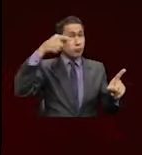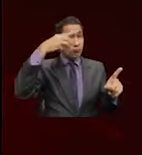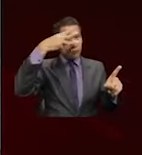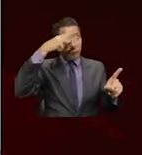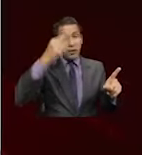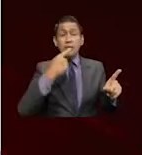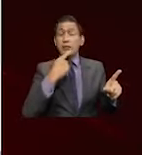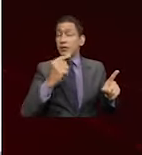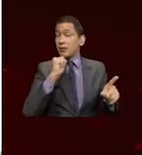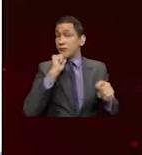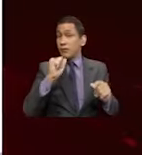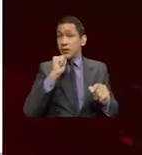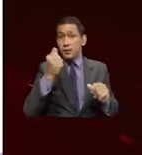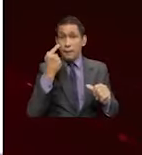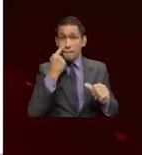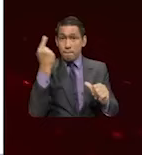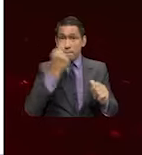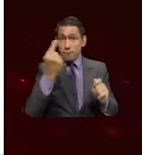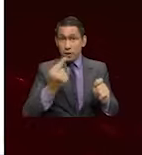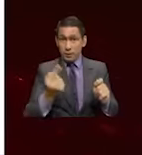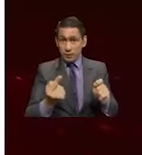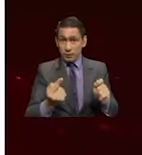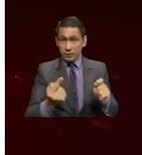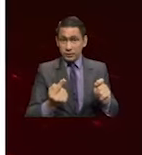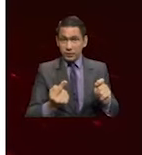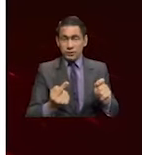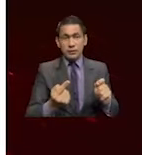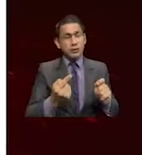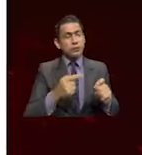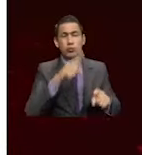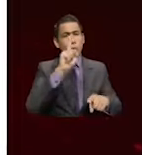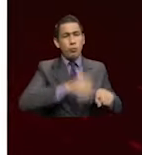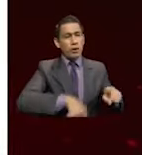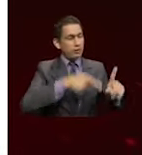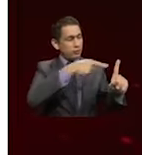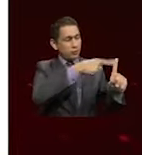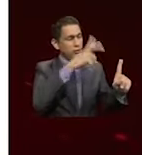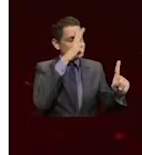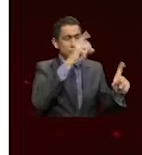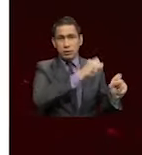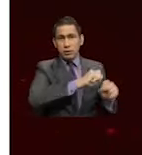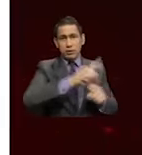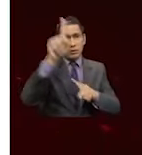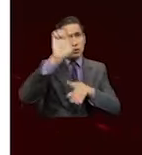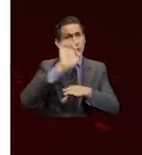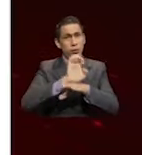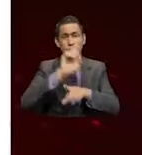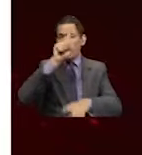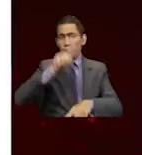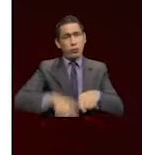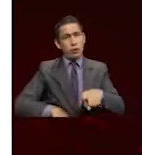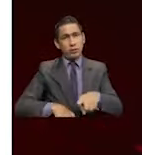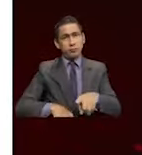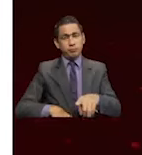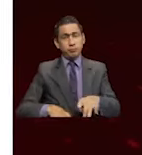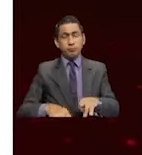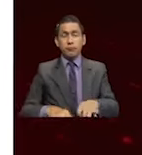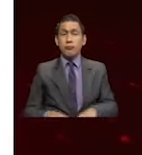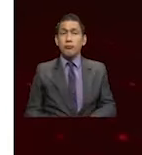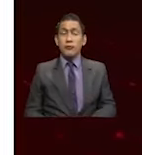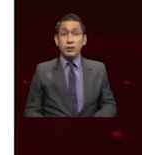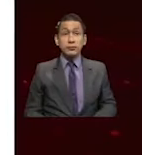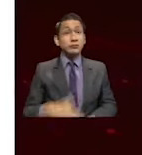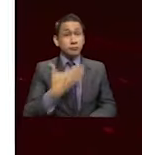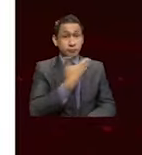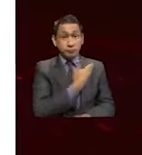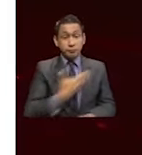penal equivalente en la legislación mexicana. Ante esta resolución, que tiene carácter definitivo, la presidencia de la Corte Nacional